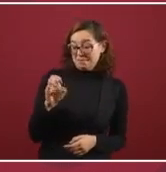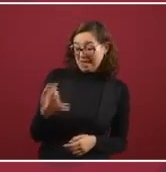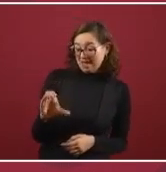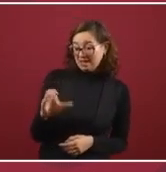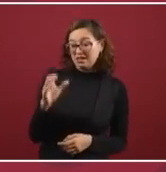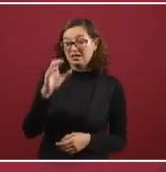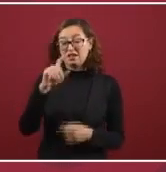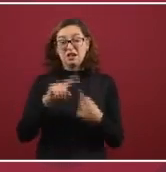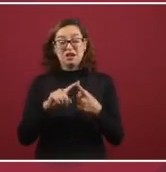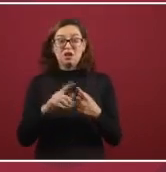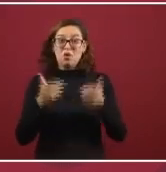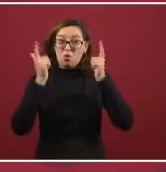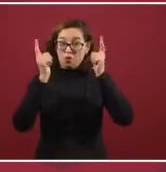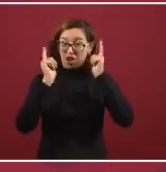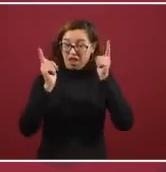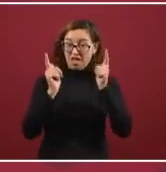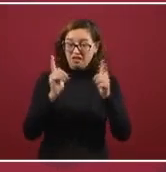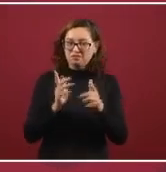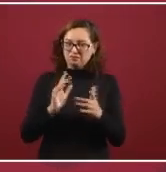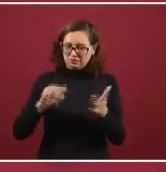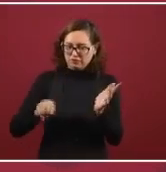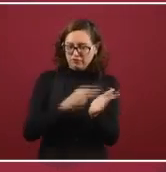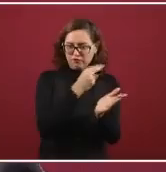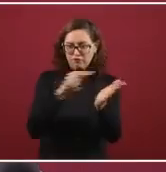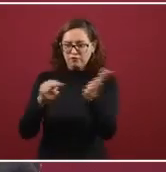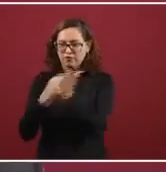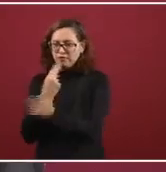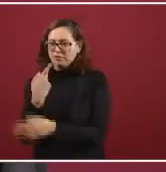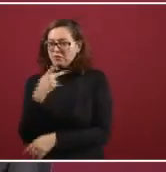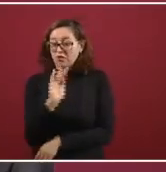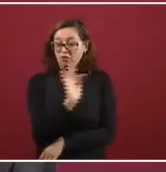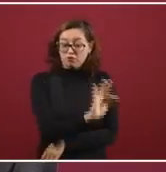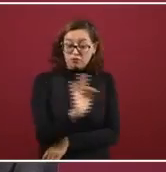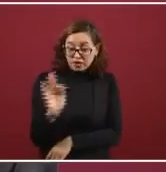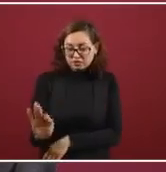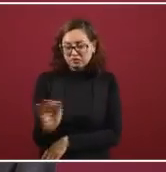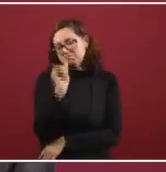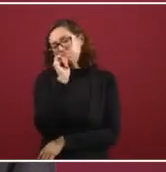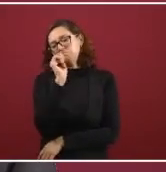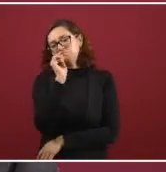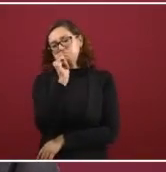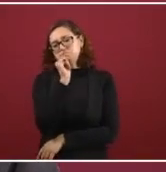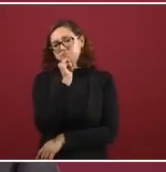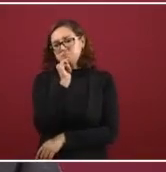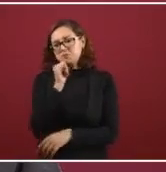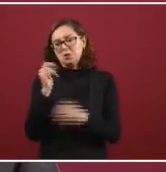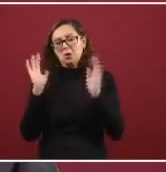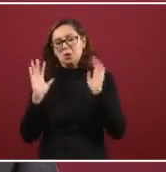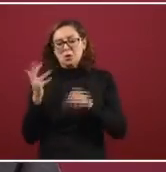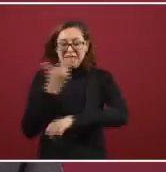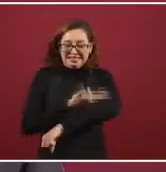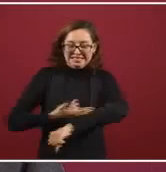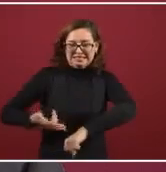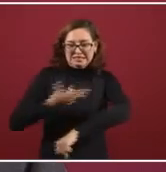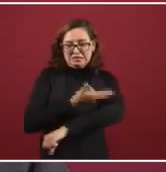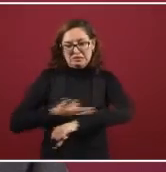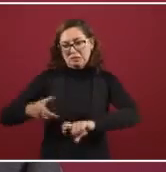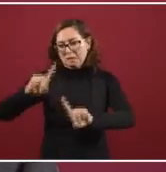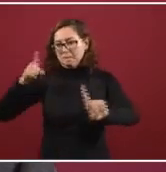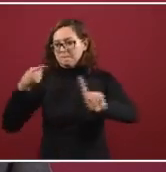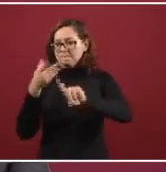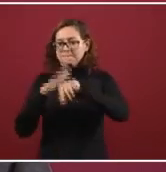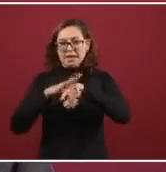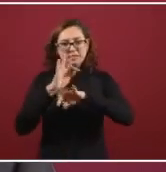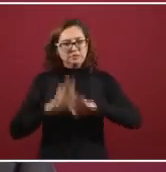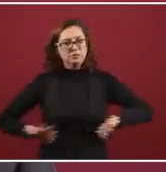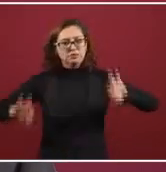en Estados Unidos, pero ciertamente no tenemos una fecha clara. Pero esa sería la regulación principal de todo el comercio